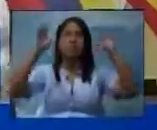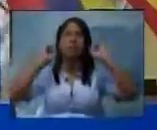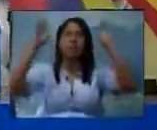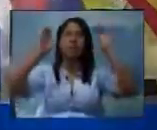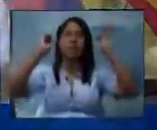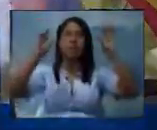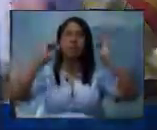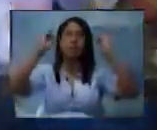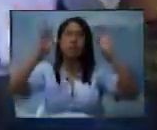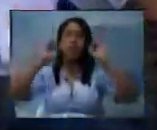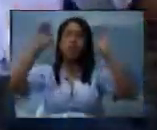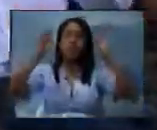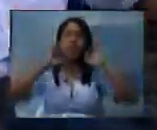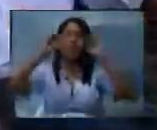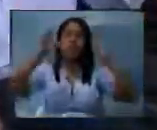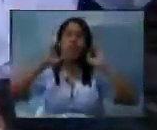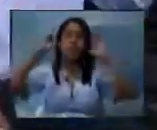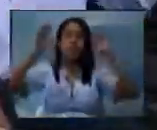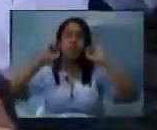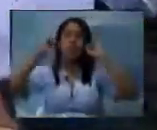¡Gloria a Dios!